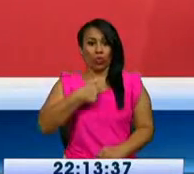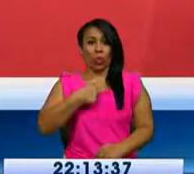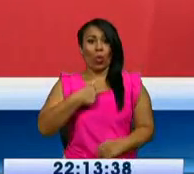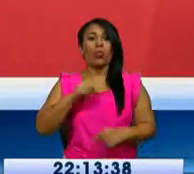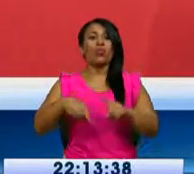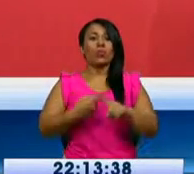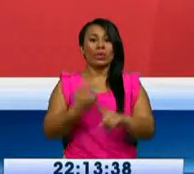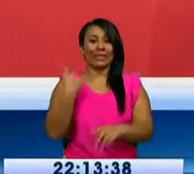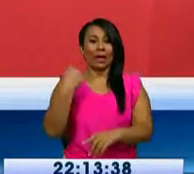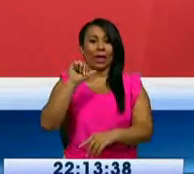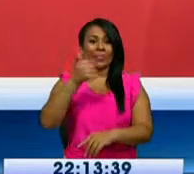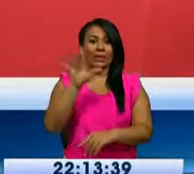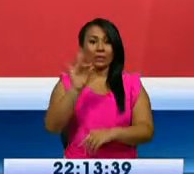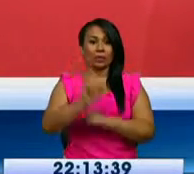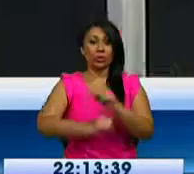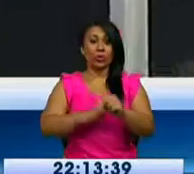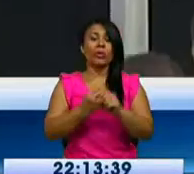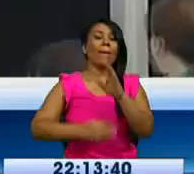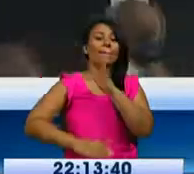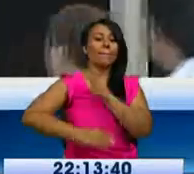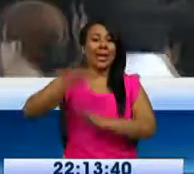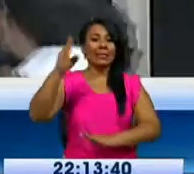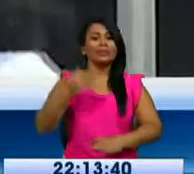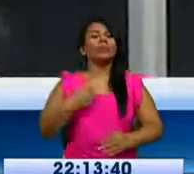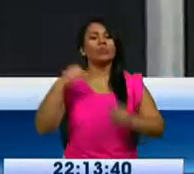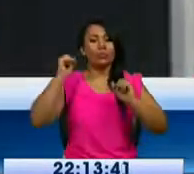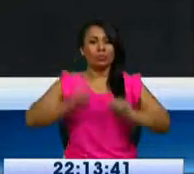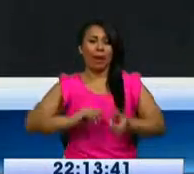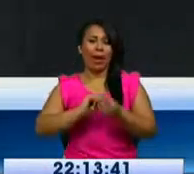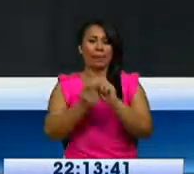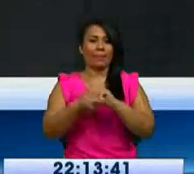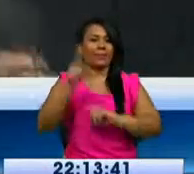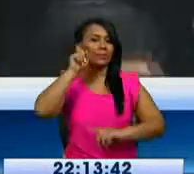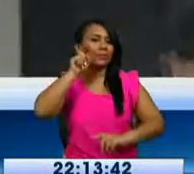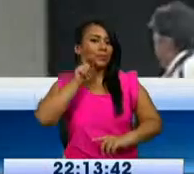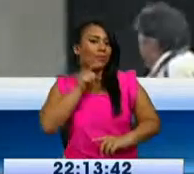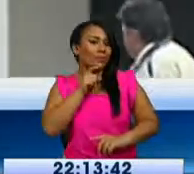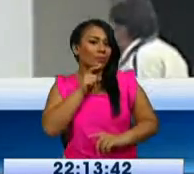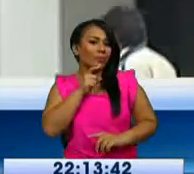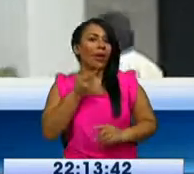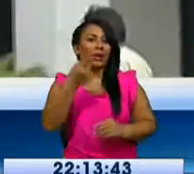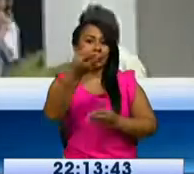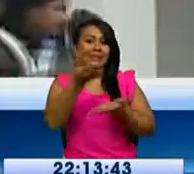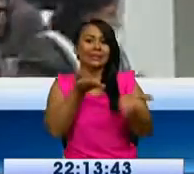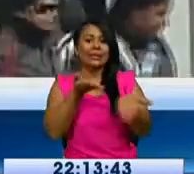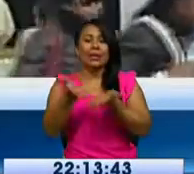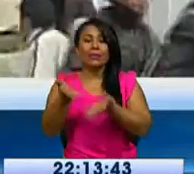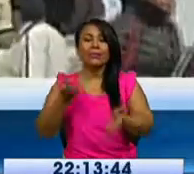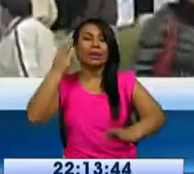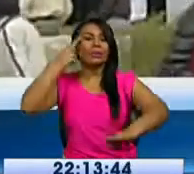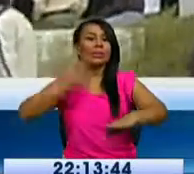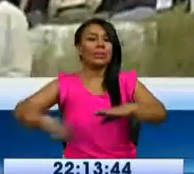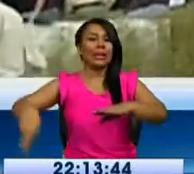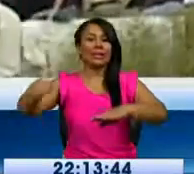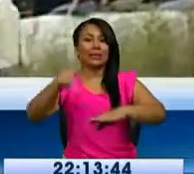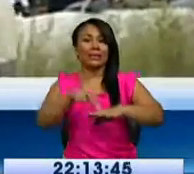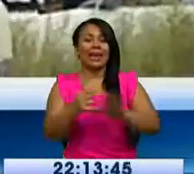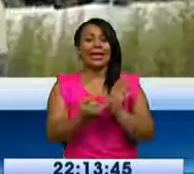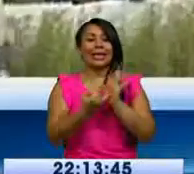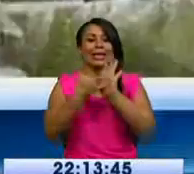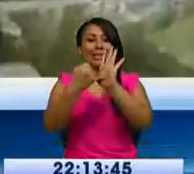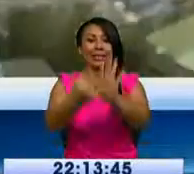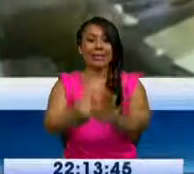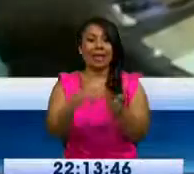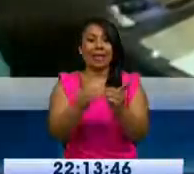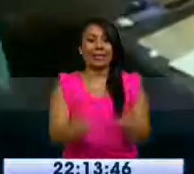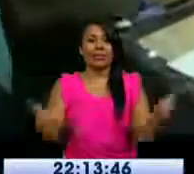la palabra sexo por género. El registro civil pasaría a llamarse Servicio Nacional de Gestión de Identidad y Datos